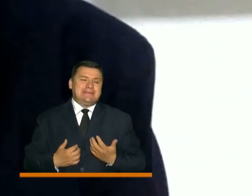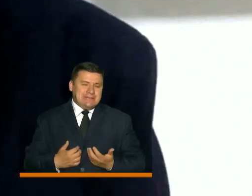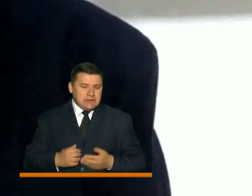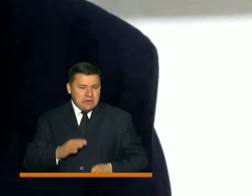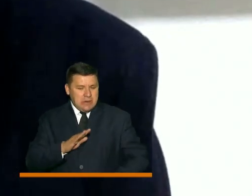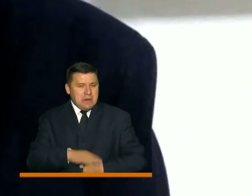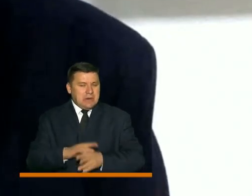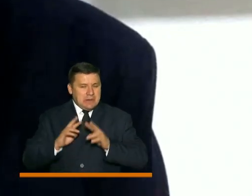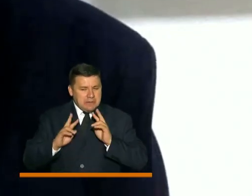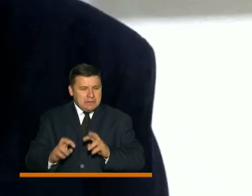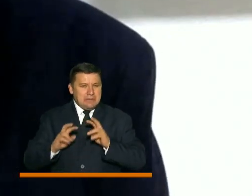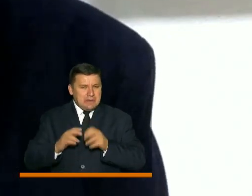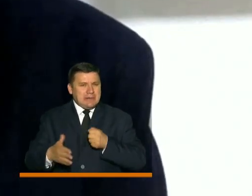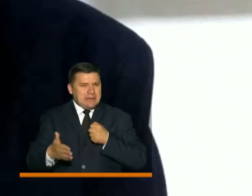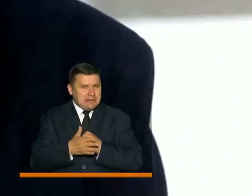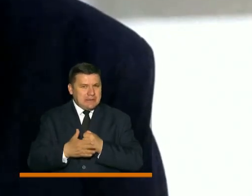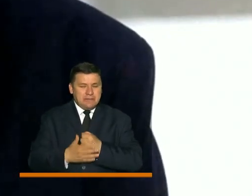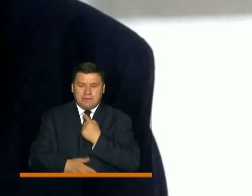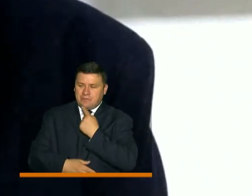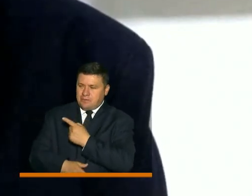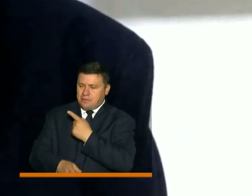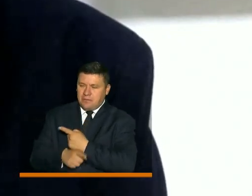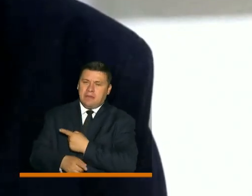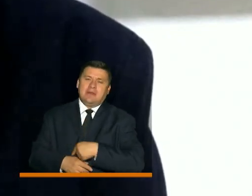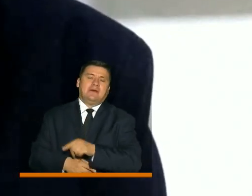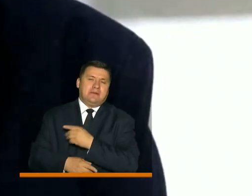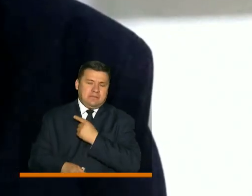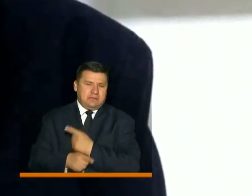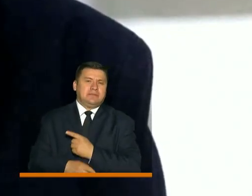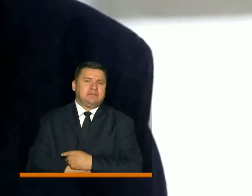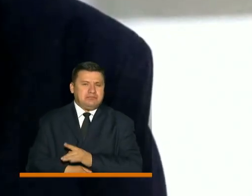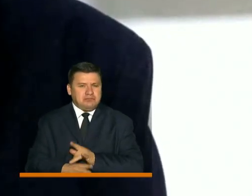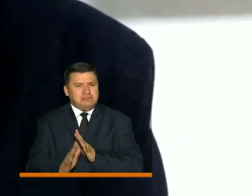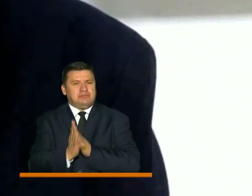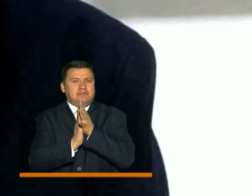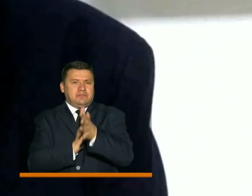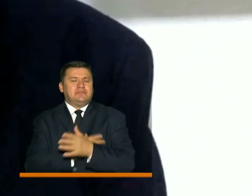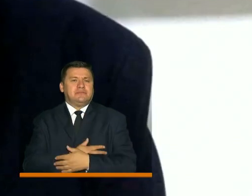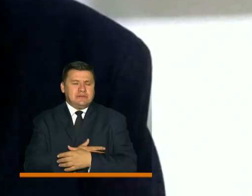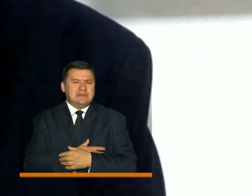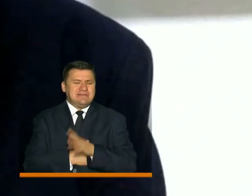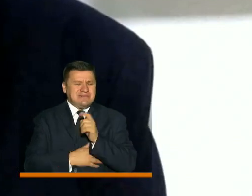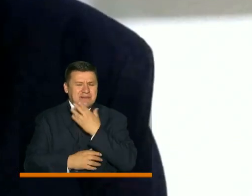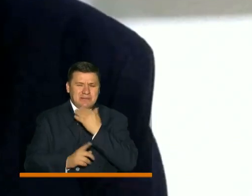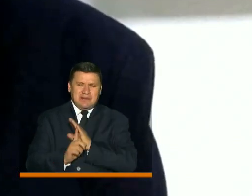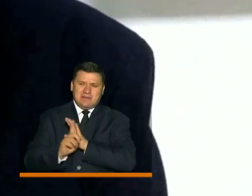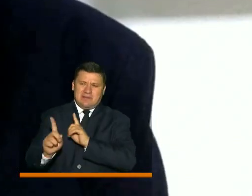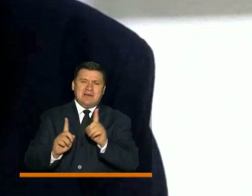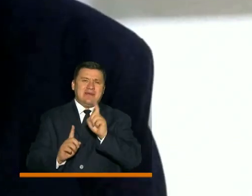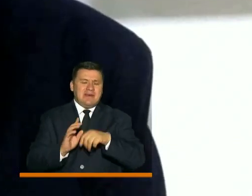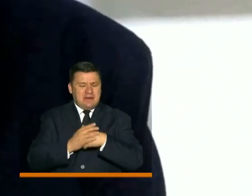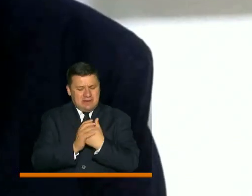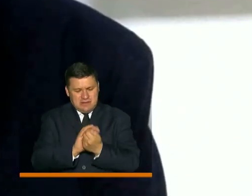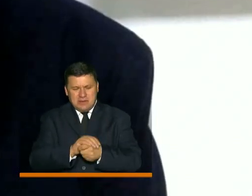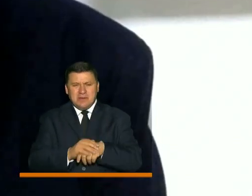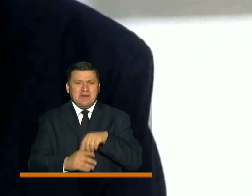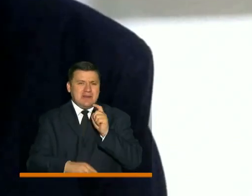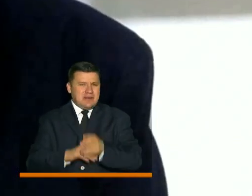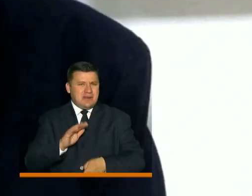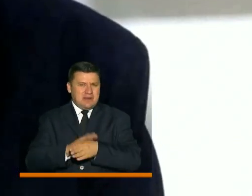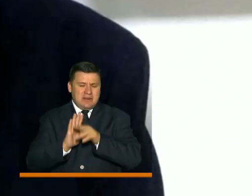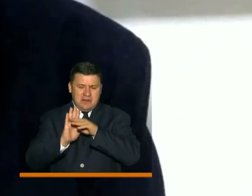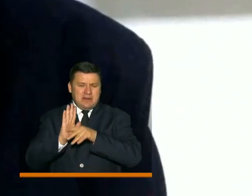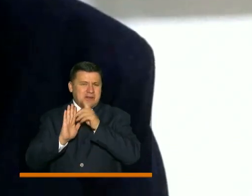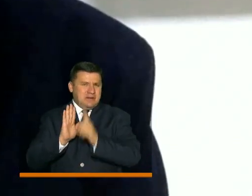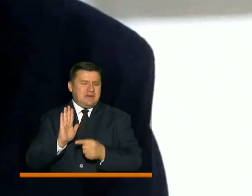seguimos insistiendo en lo que usted ha mencionado del distanciamiento, el lavado de manos sigue siendo